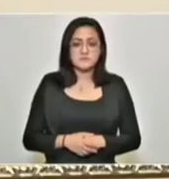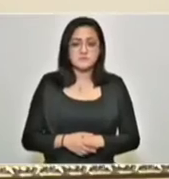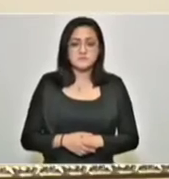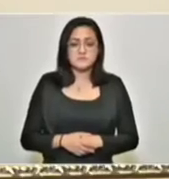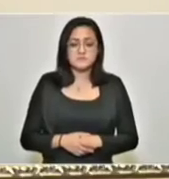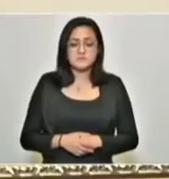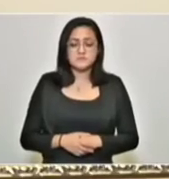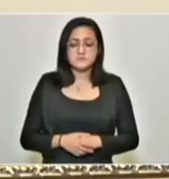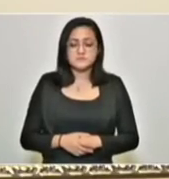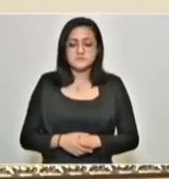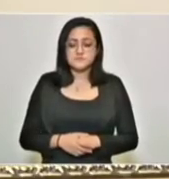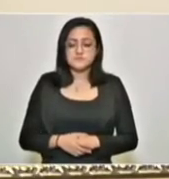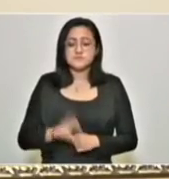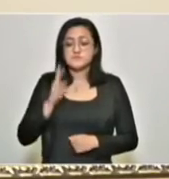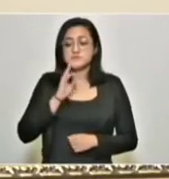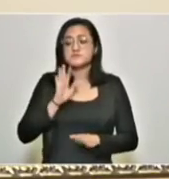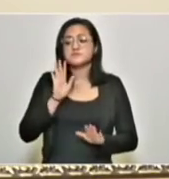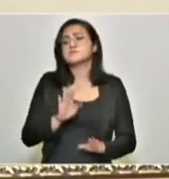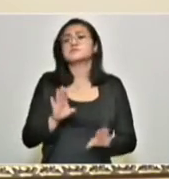Como lo